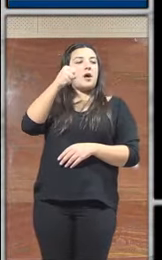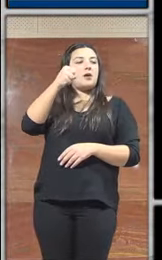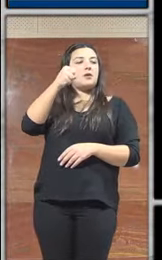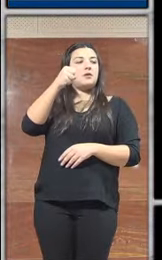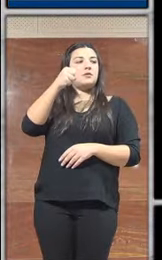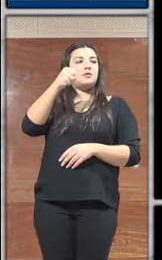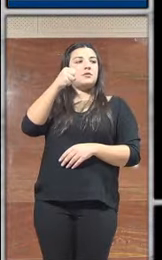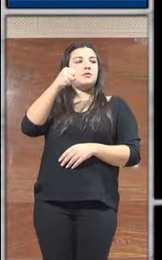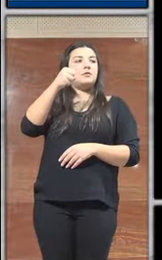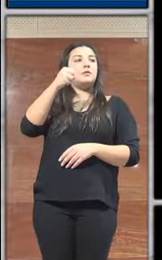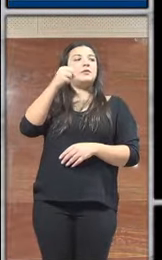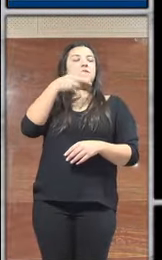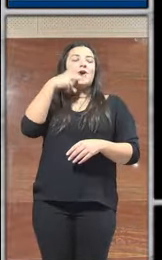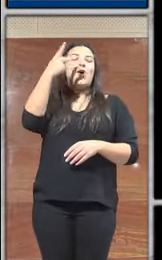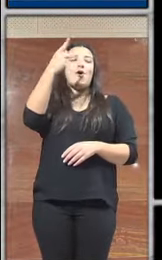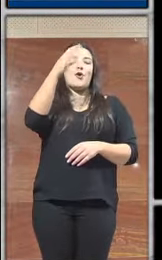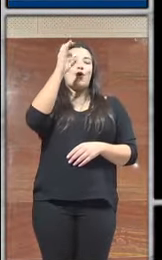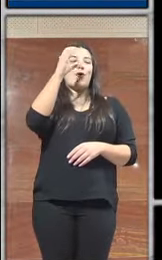con K